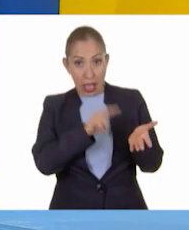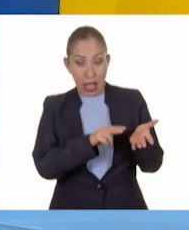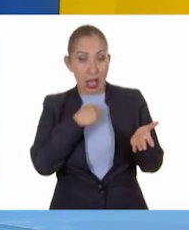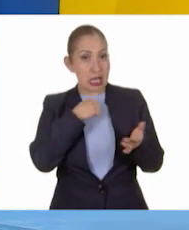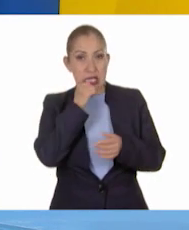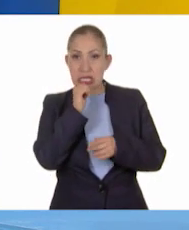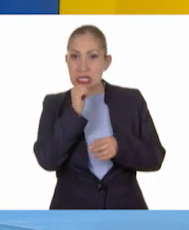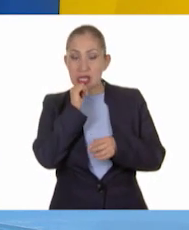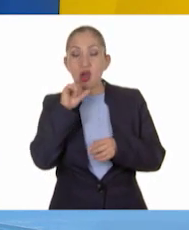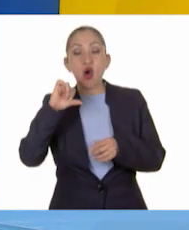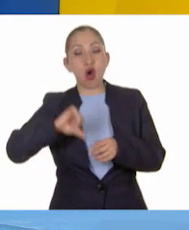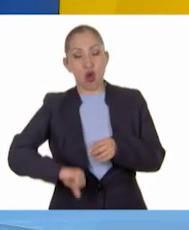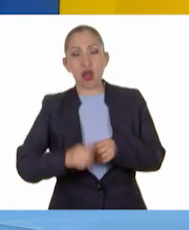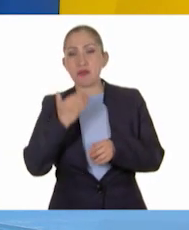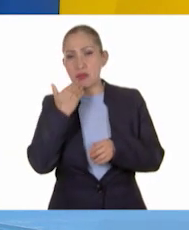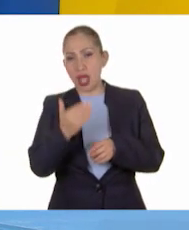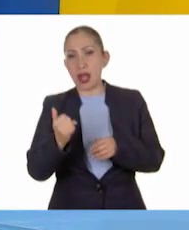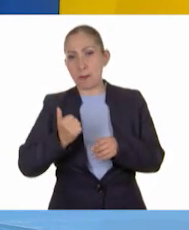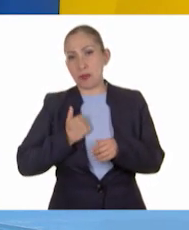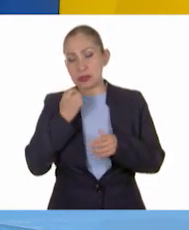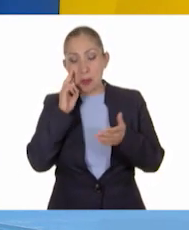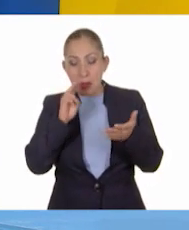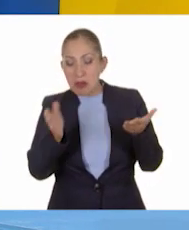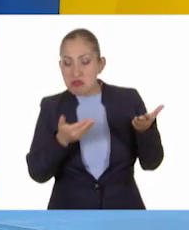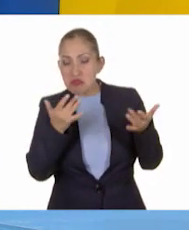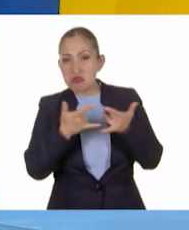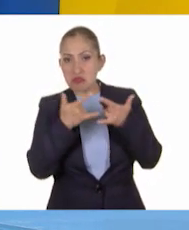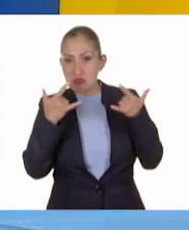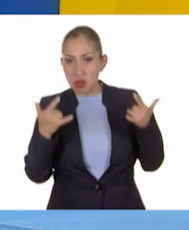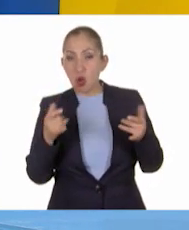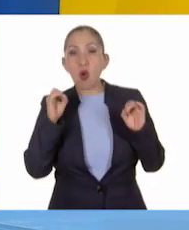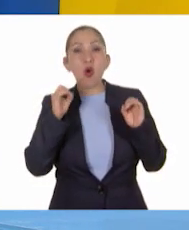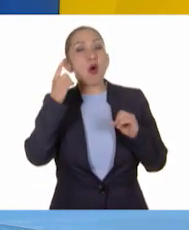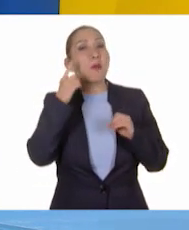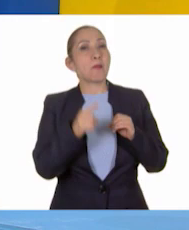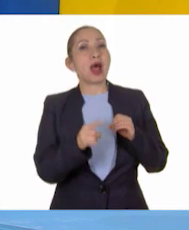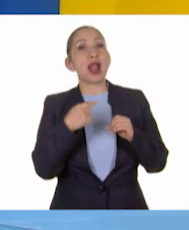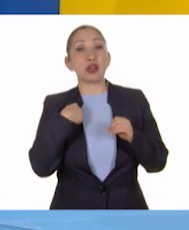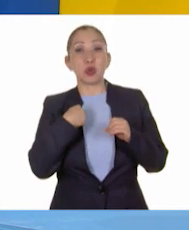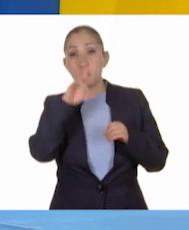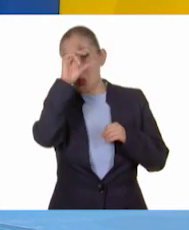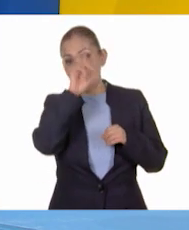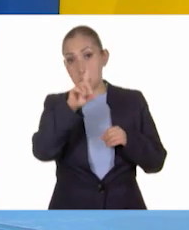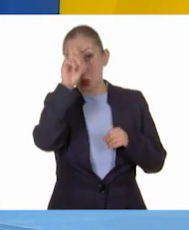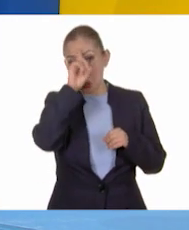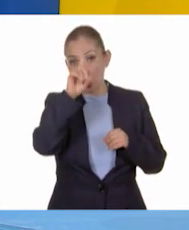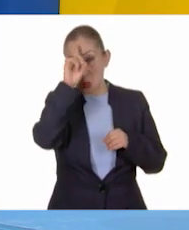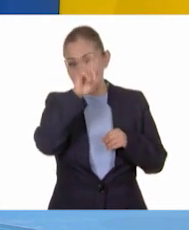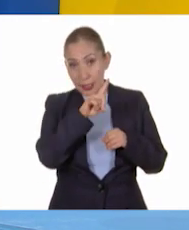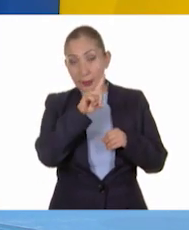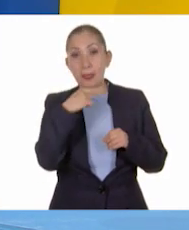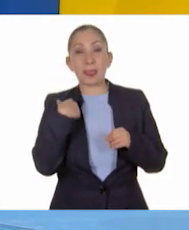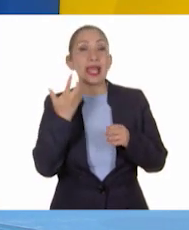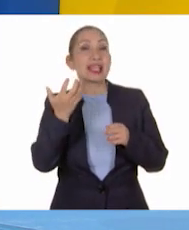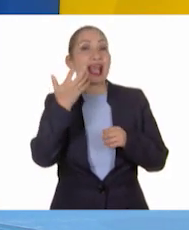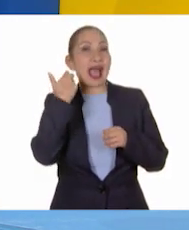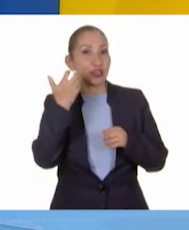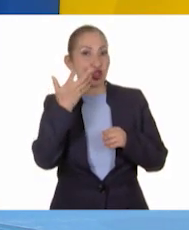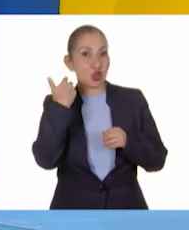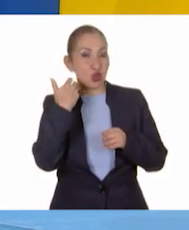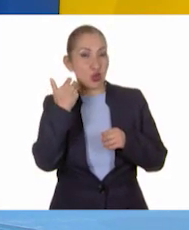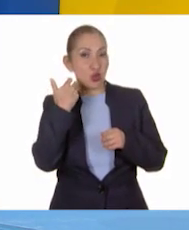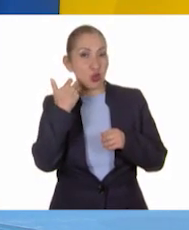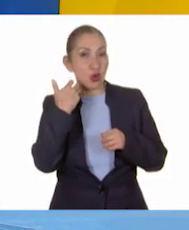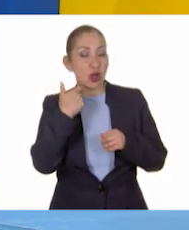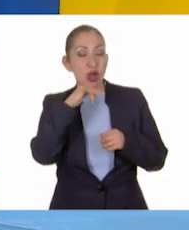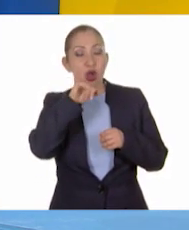hecho, hoy es un buen día para hacerlo, pero también para que yo les recomiende El gato, que